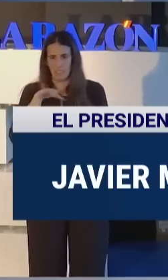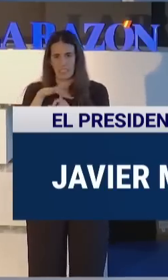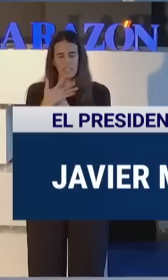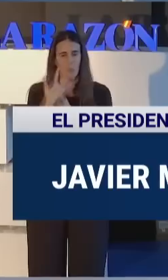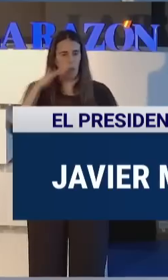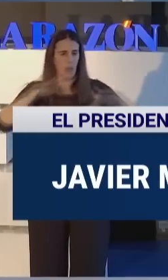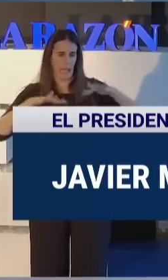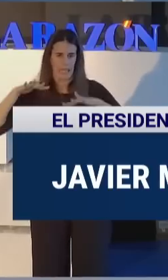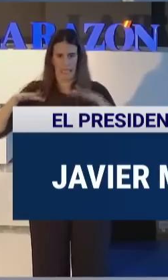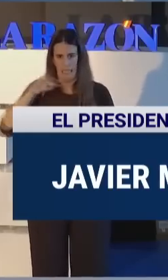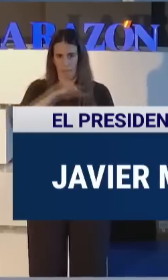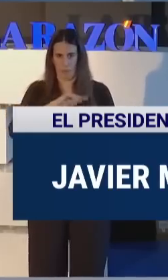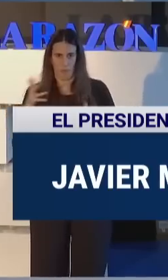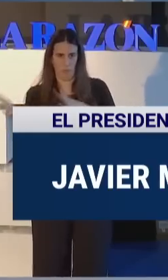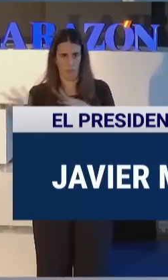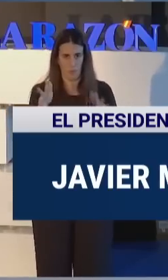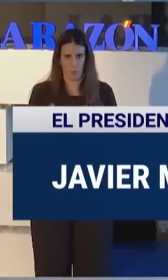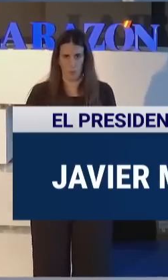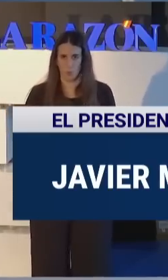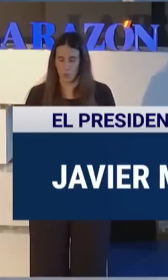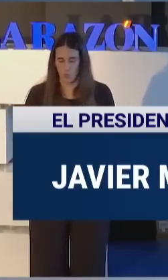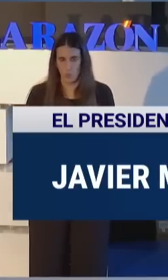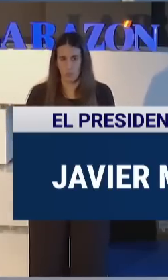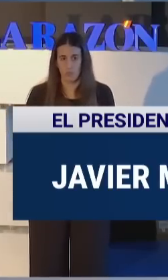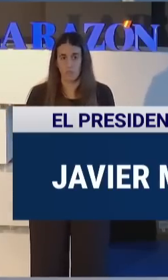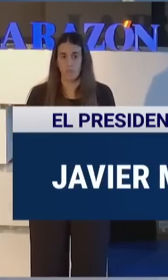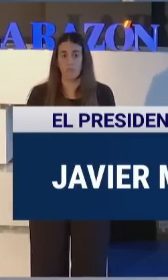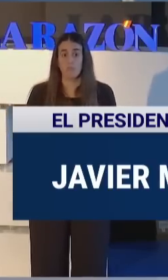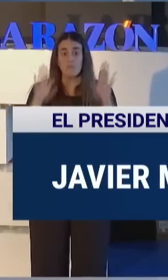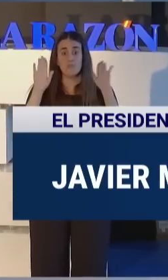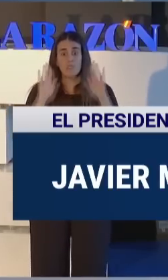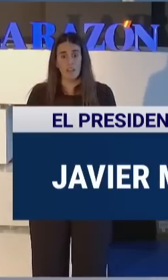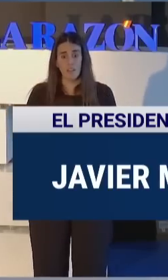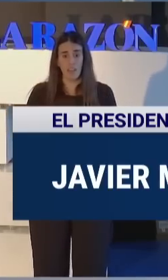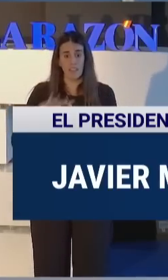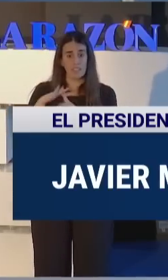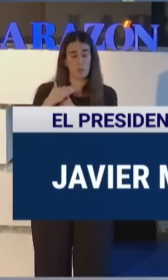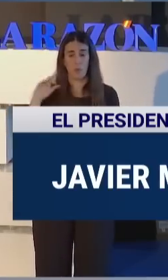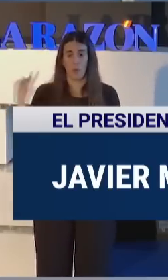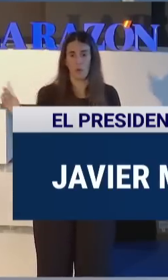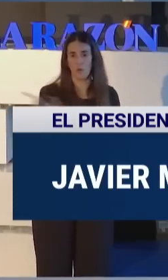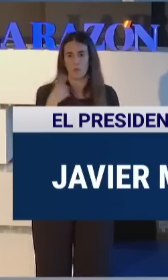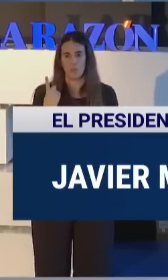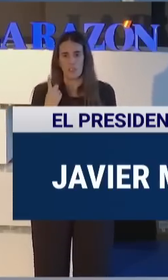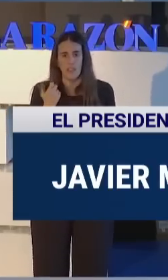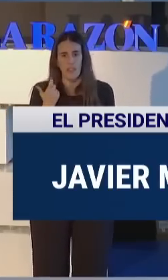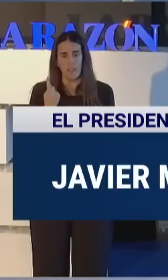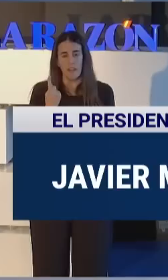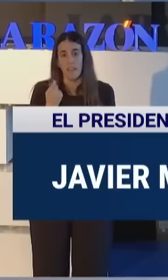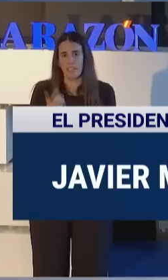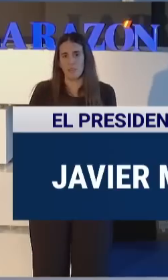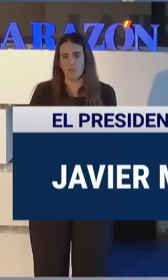equilibrio. Viene un shock que hace que por algún motivo nosotros querramos demandar más de un bien respecto a los